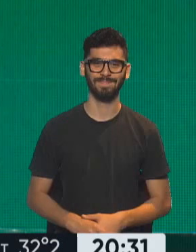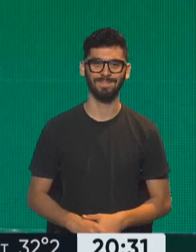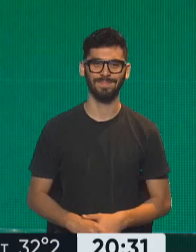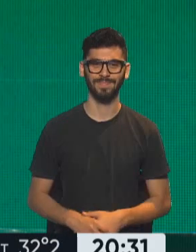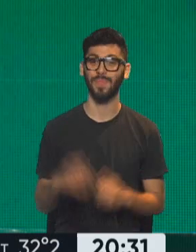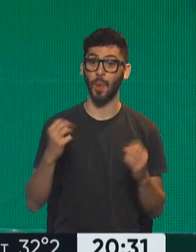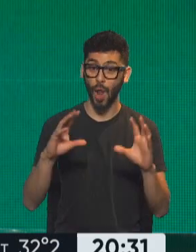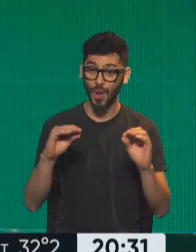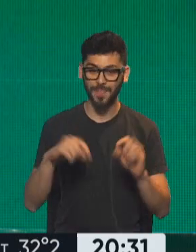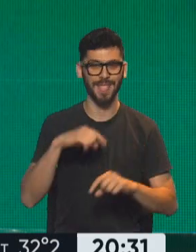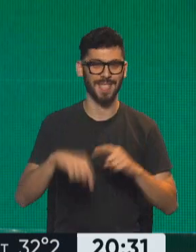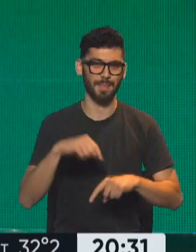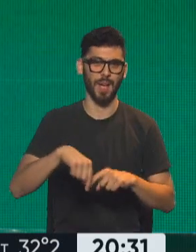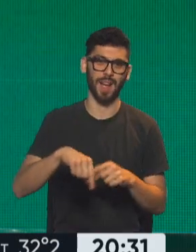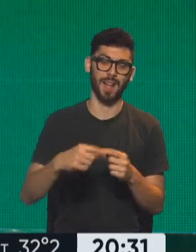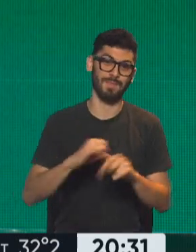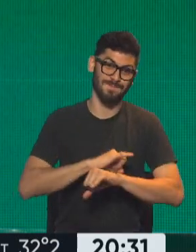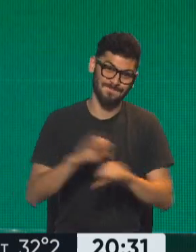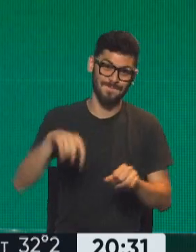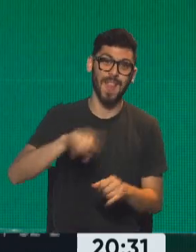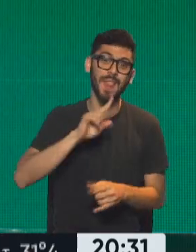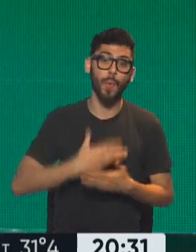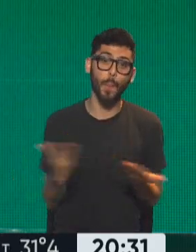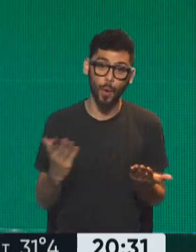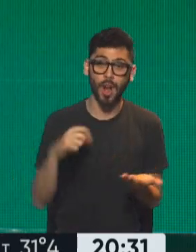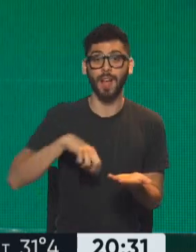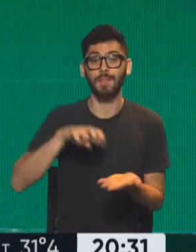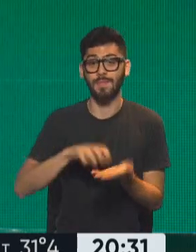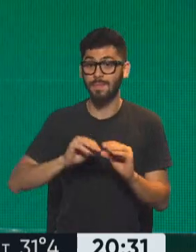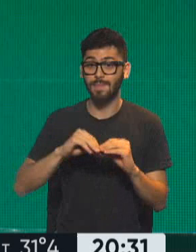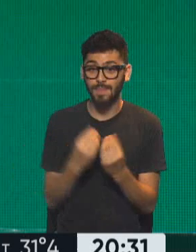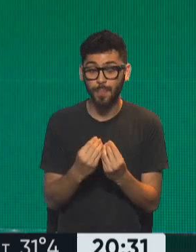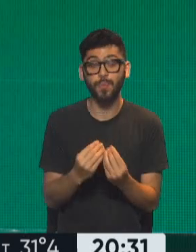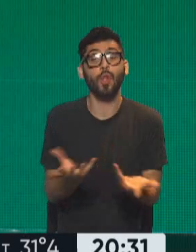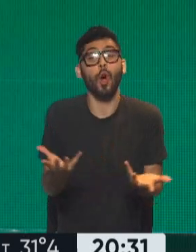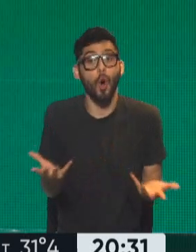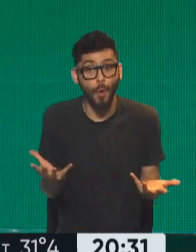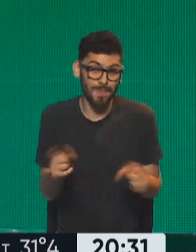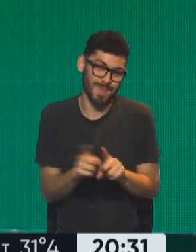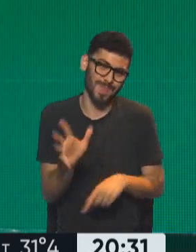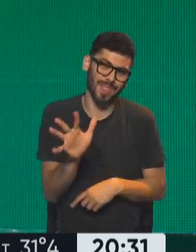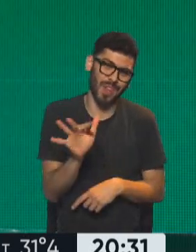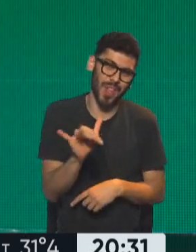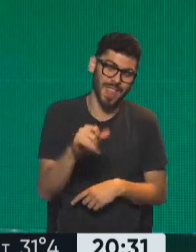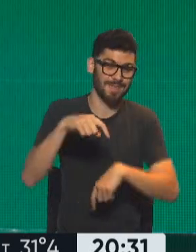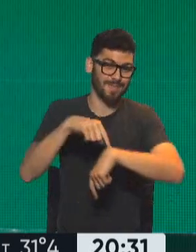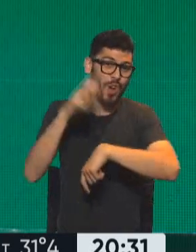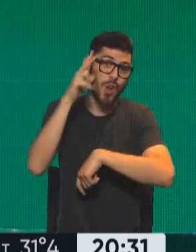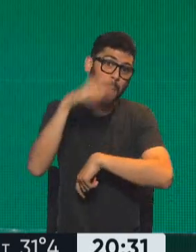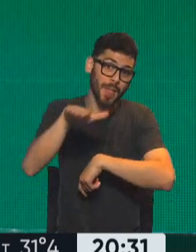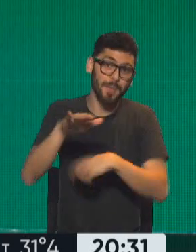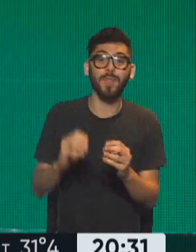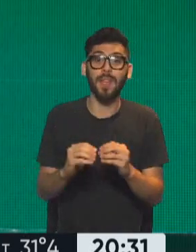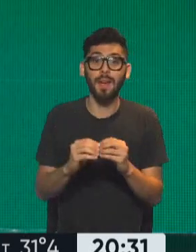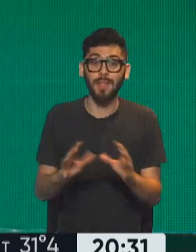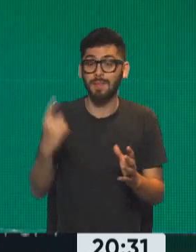muy buenas noches seguimos en la continuidad informativa de la televisión pública con cierre de edición obviamente como todos los días a las 20 y 30 comenzamos